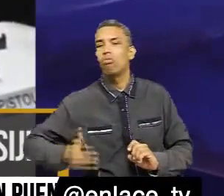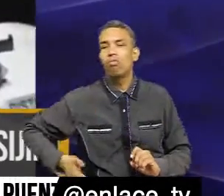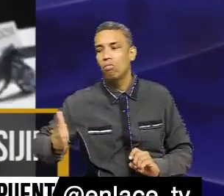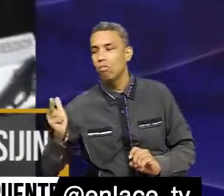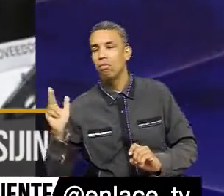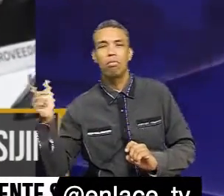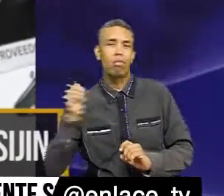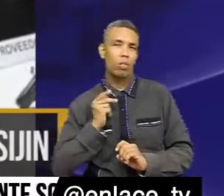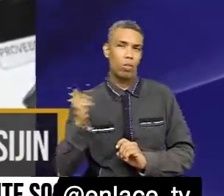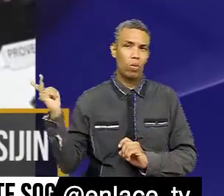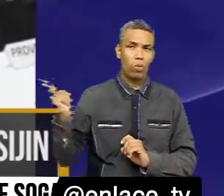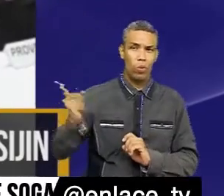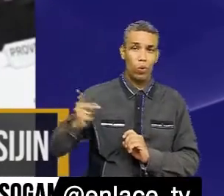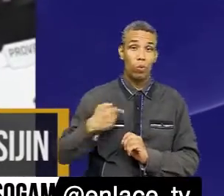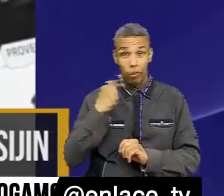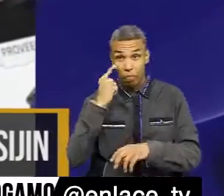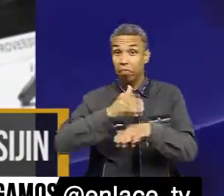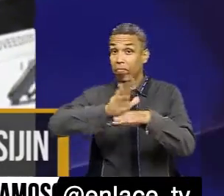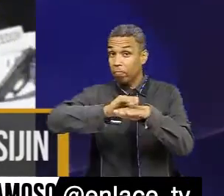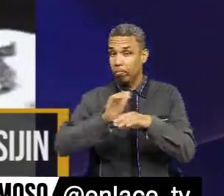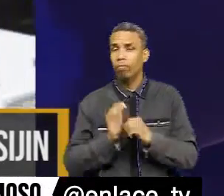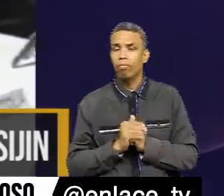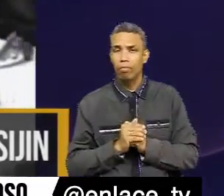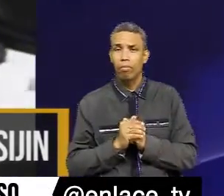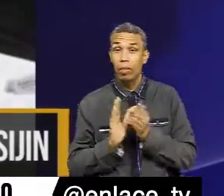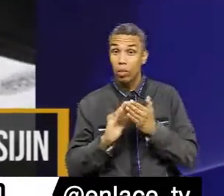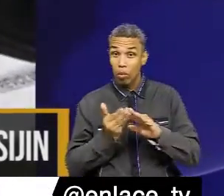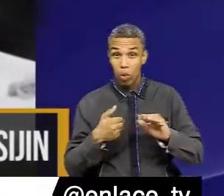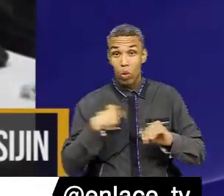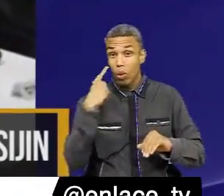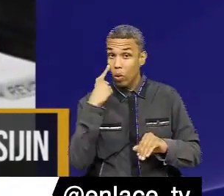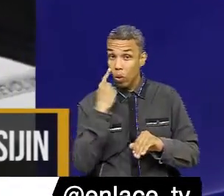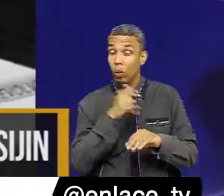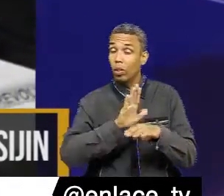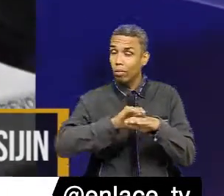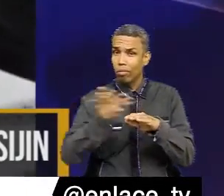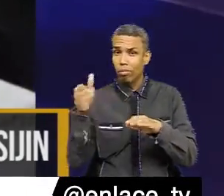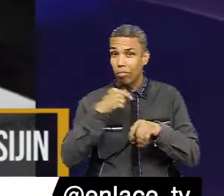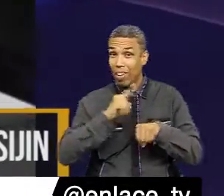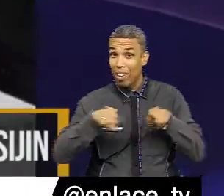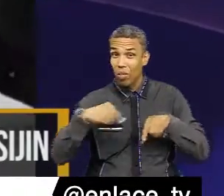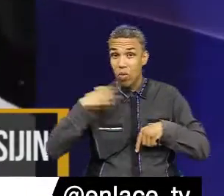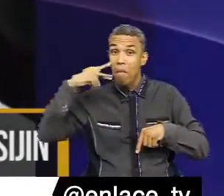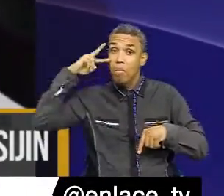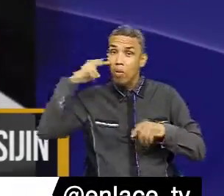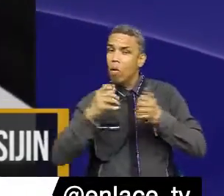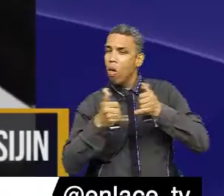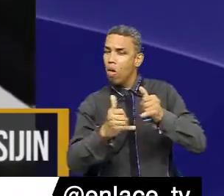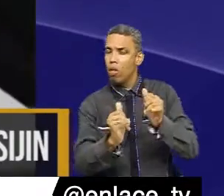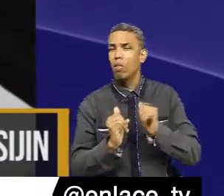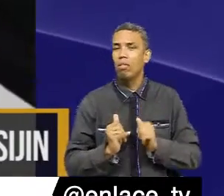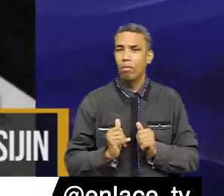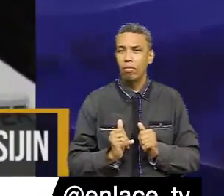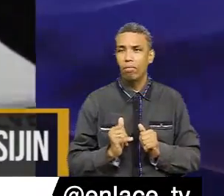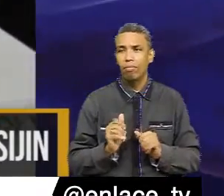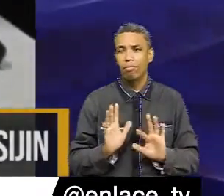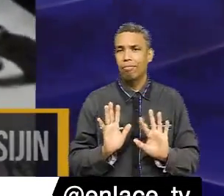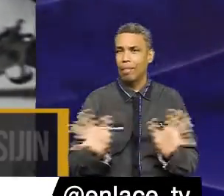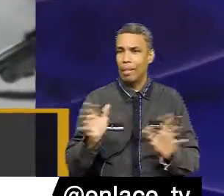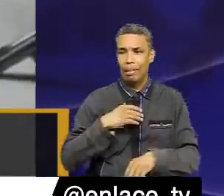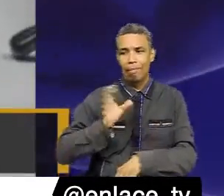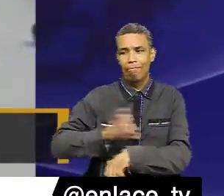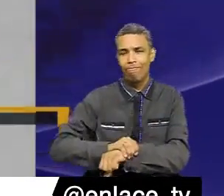Las autoridades destacaron el aviso oportuno de la ciudadanía, que alertó a las autoridades de la presencia sospechosa de estos sujetos, quienes finalmente deberán